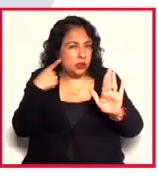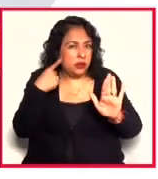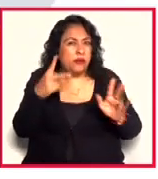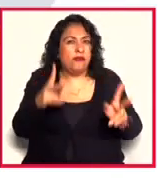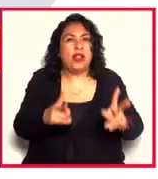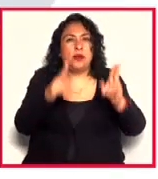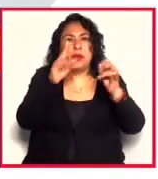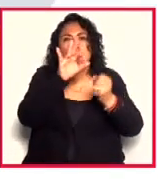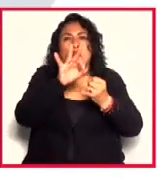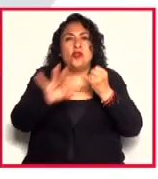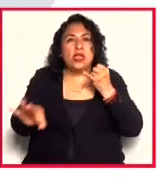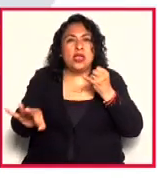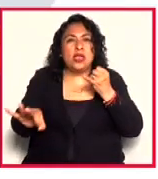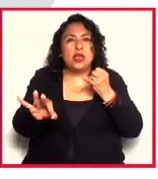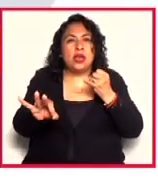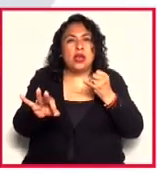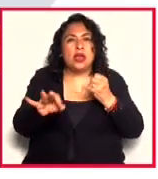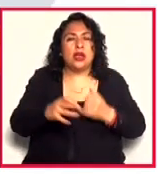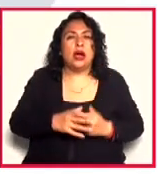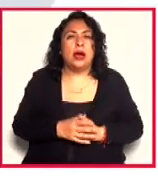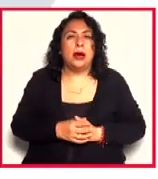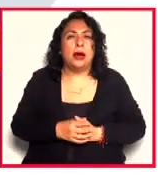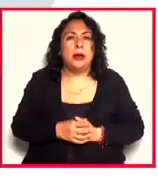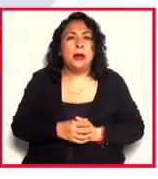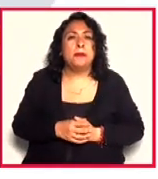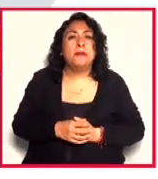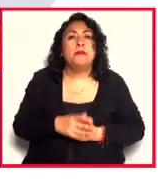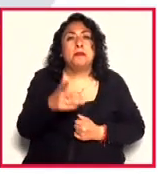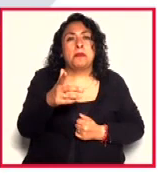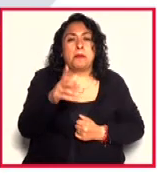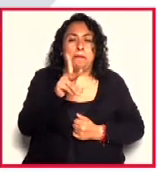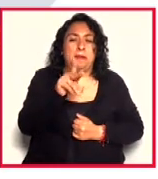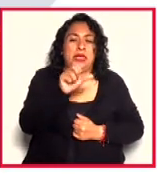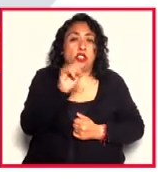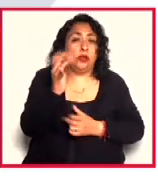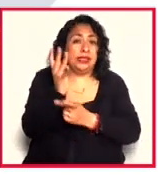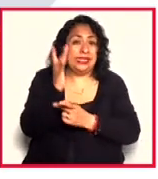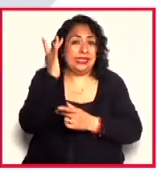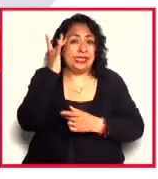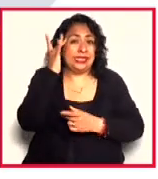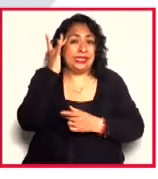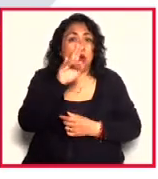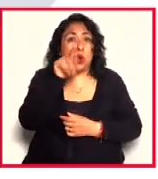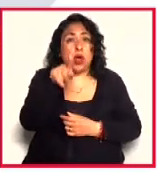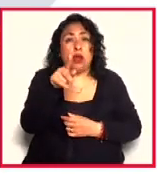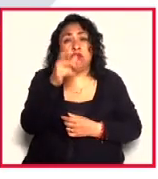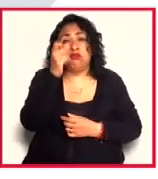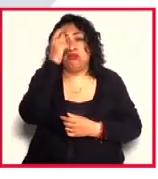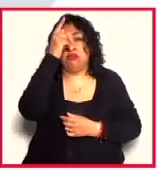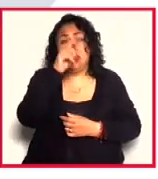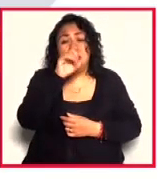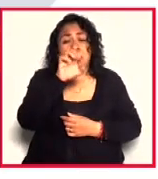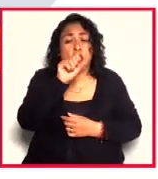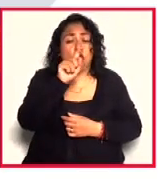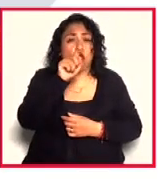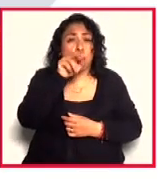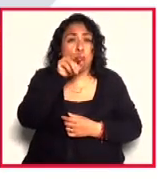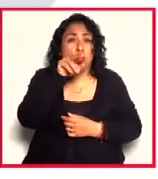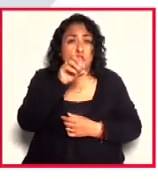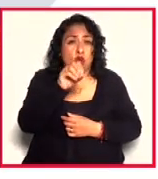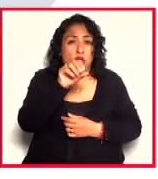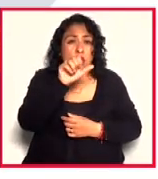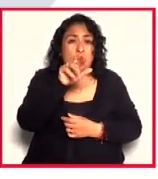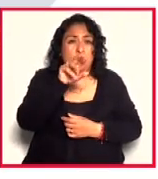final de la Passio, que es fundamentalmente una pasión según San Juan, del enorme compositor estonio contemporáneo Arvo